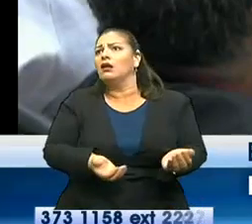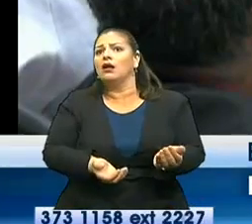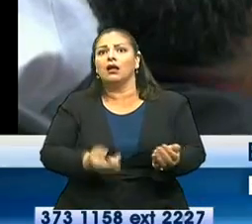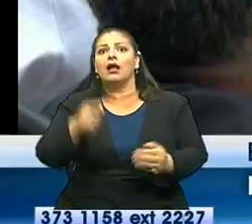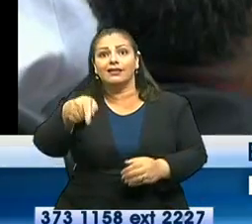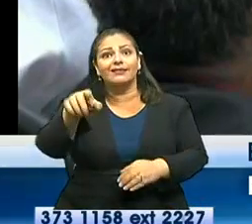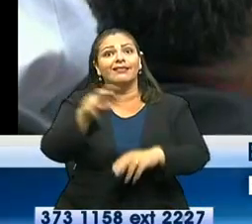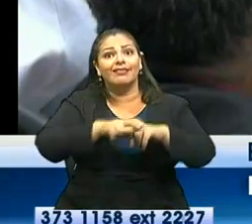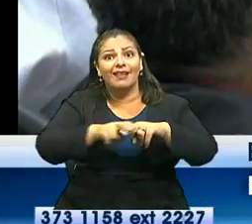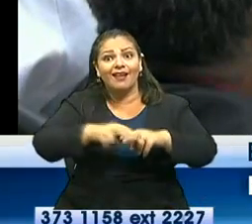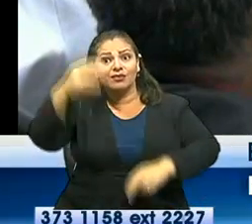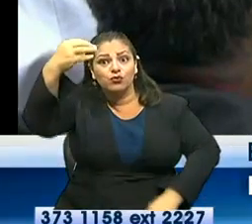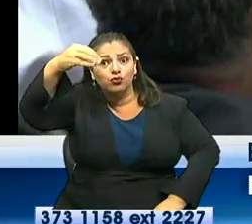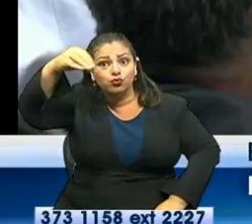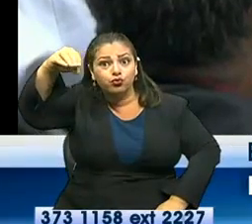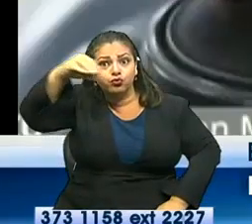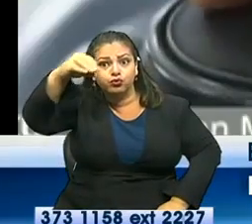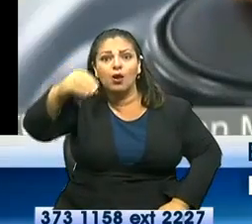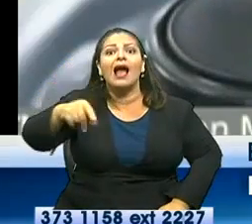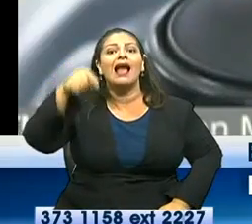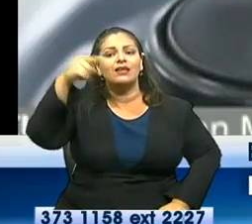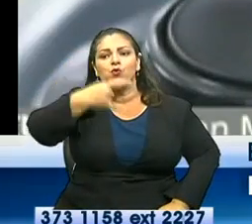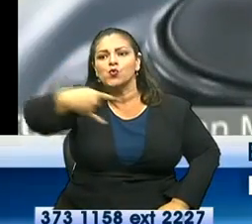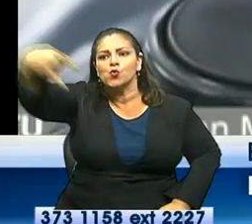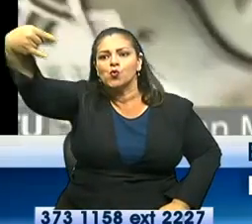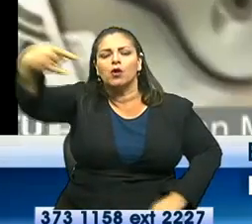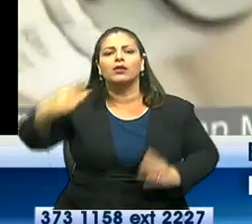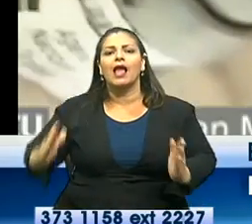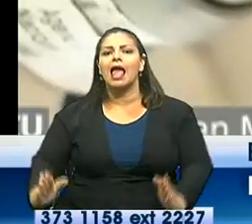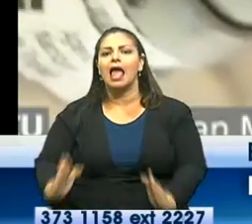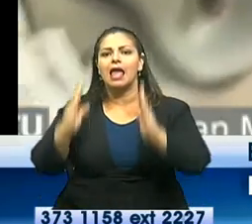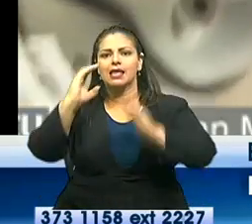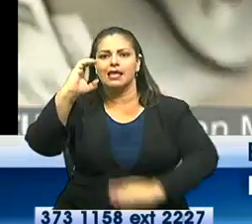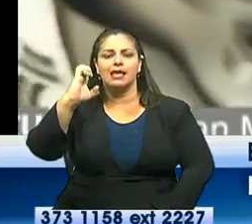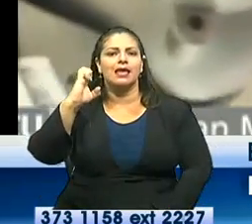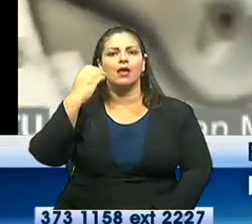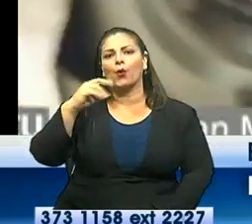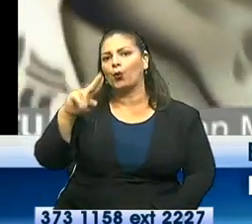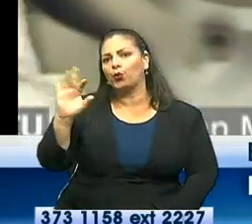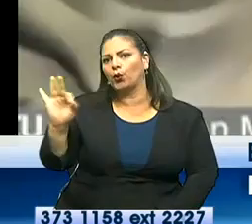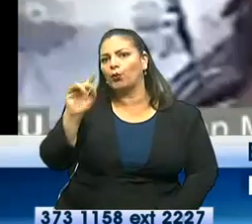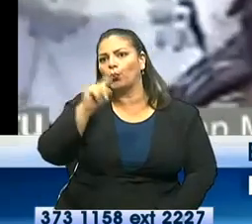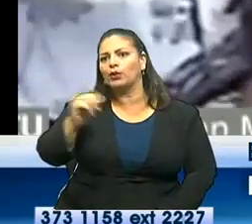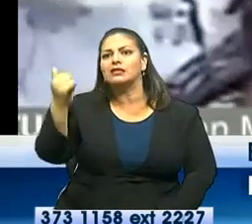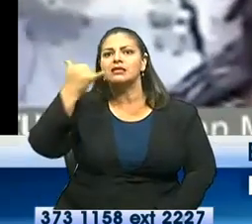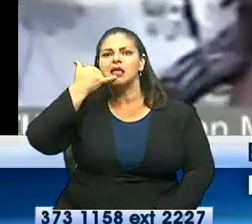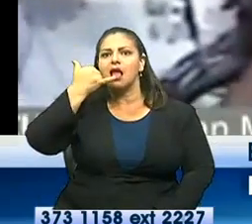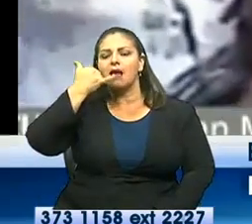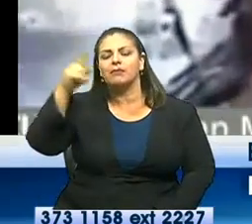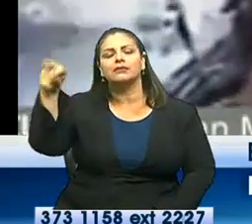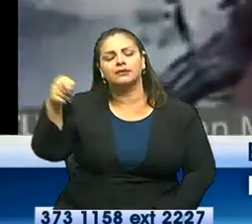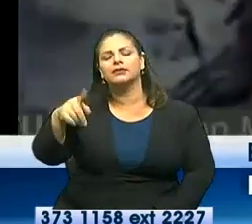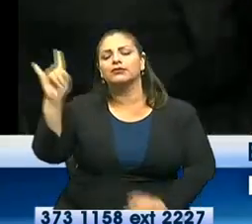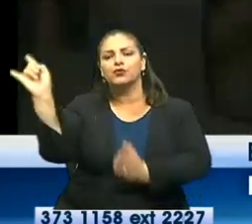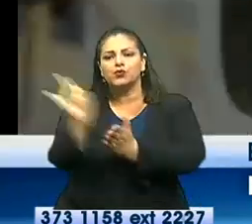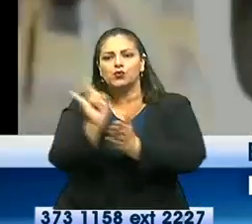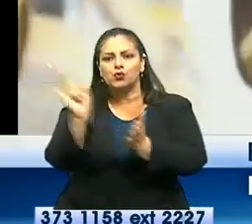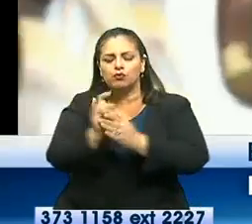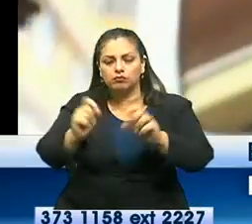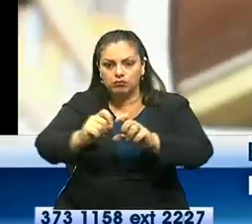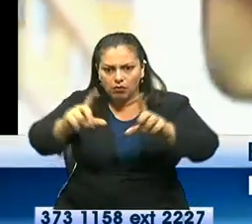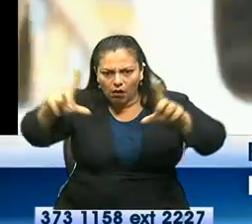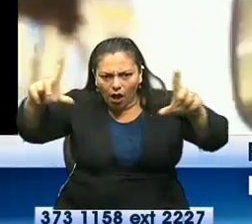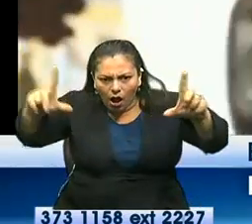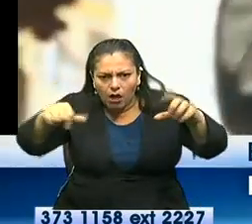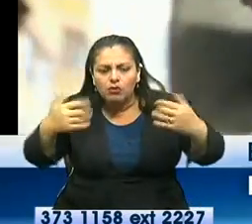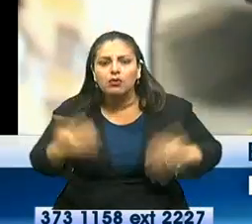en el vehículo, los videooperadores pudieron hacer un seguimiento, además de brindar asistencia médica vía telefónica. Gracias por su